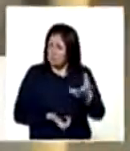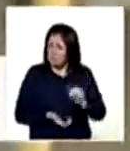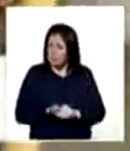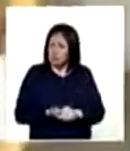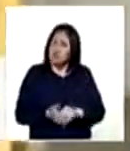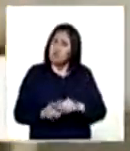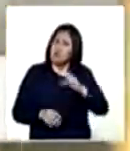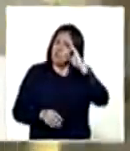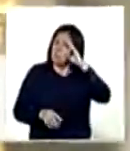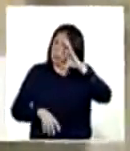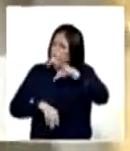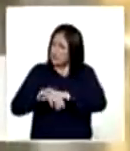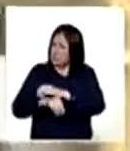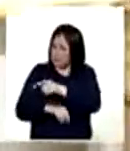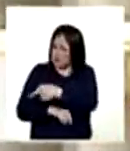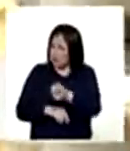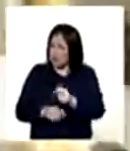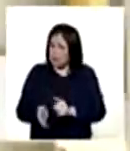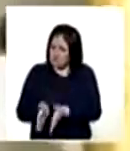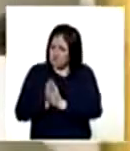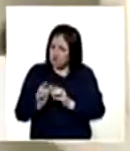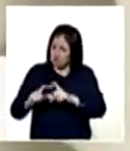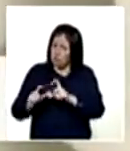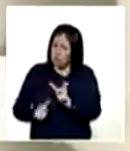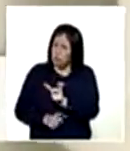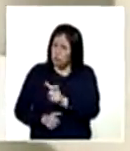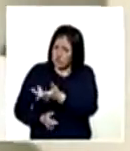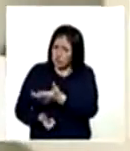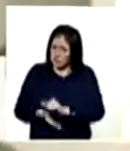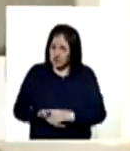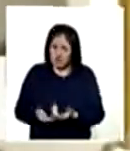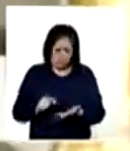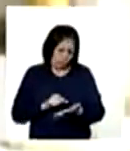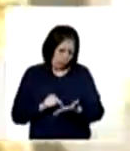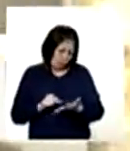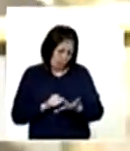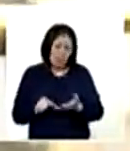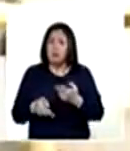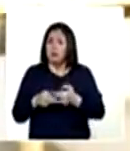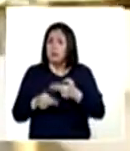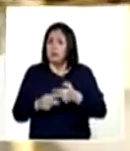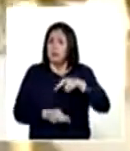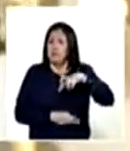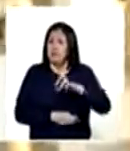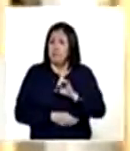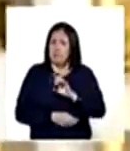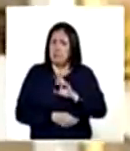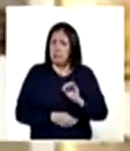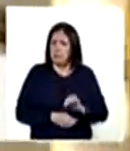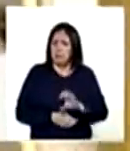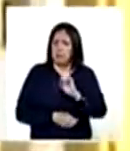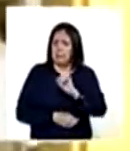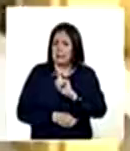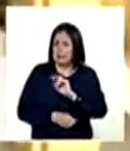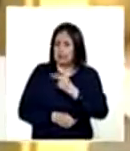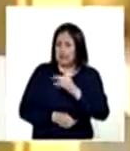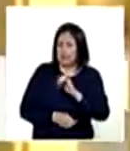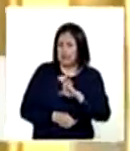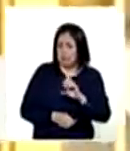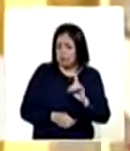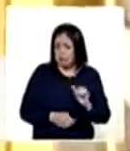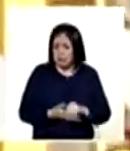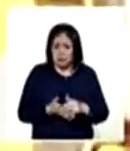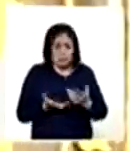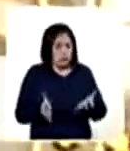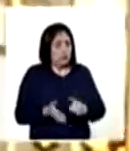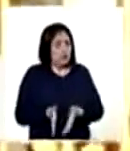intervenido por la policía, que está aquí, les ha pedido sus documentos y ha sido identificado como Pedro Castañeda Zúñiga. Uh-huh.